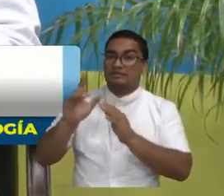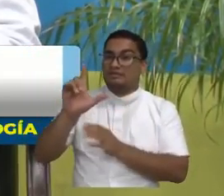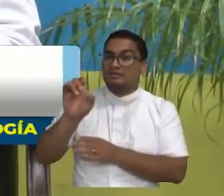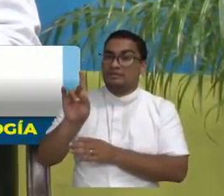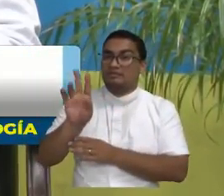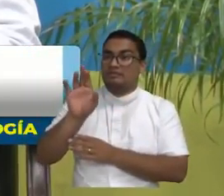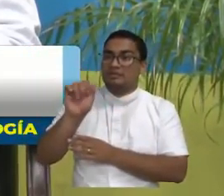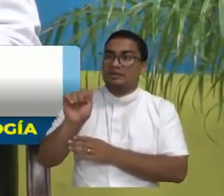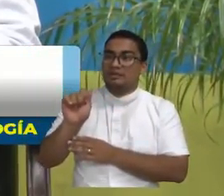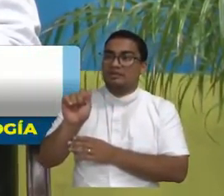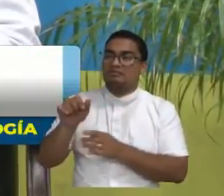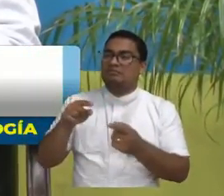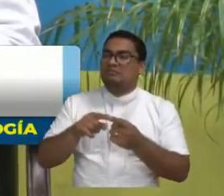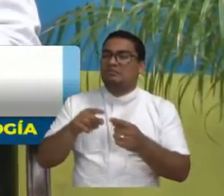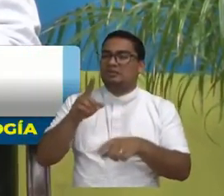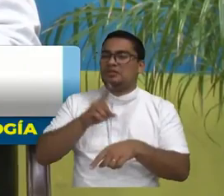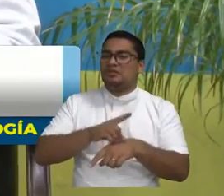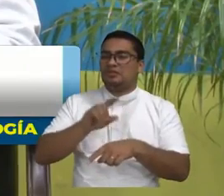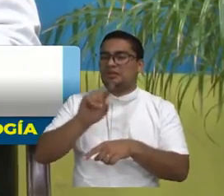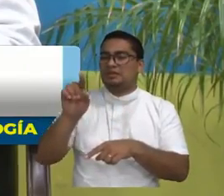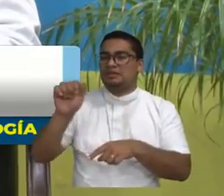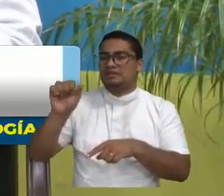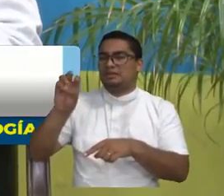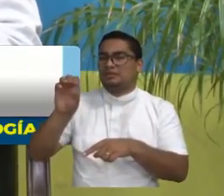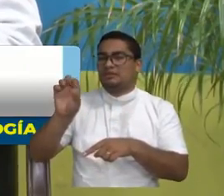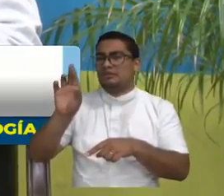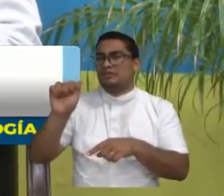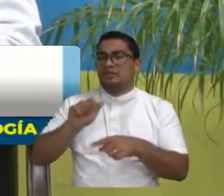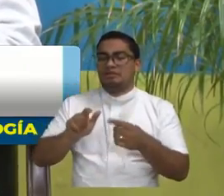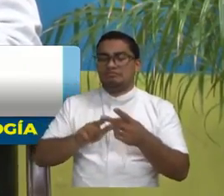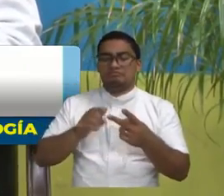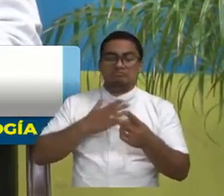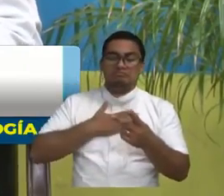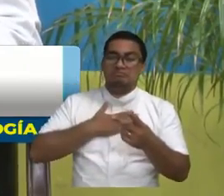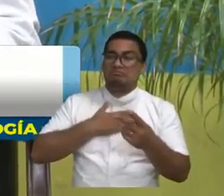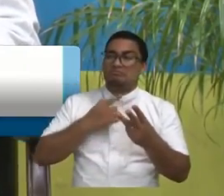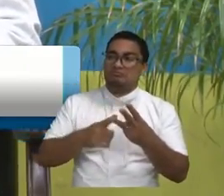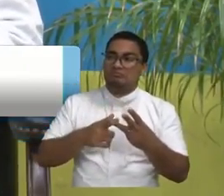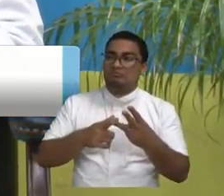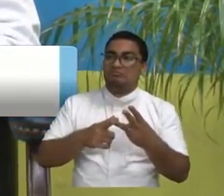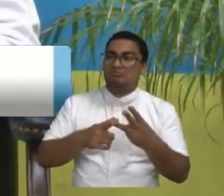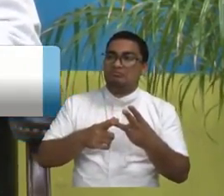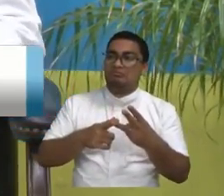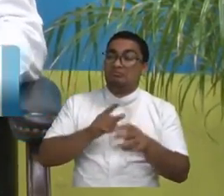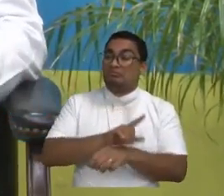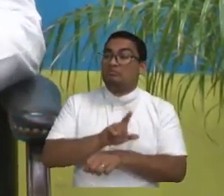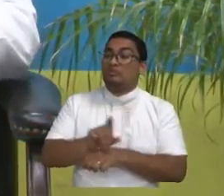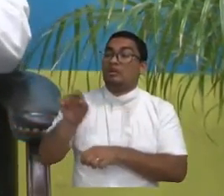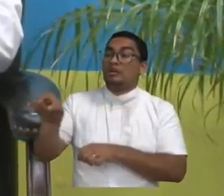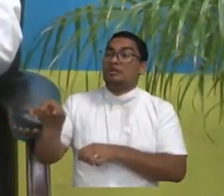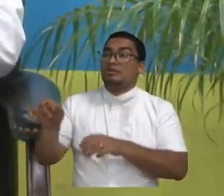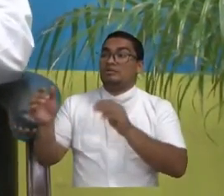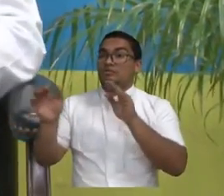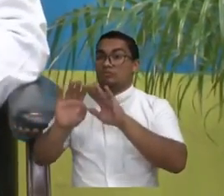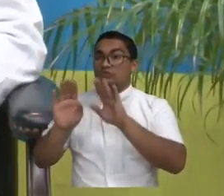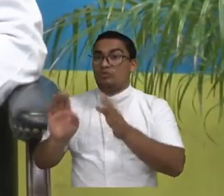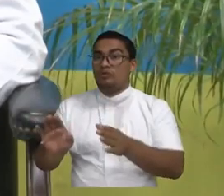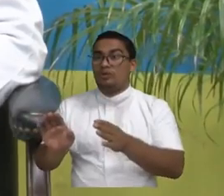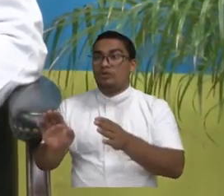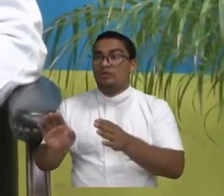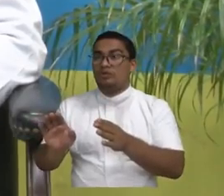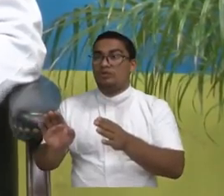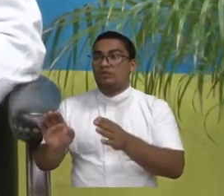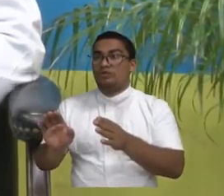doctora Zamora y otros residentes, otros médicos, y porque el caso índice que tenemos, encontramos tres casos más, ¿ya? Unos niños y unos adultos.